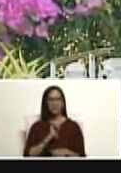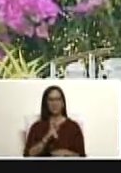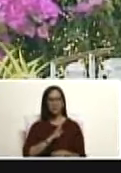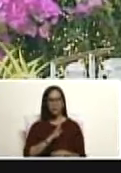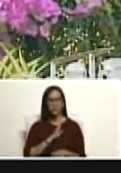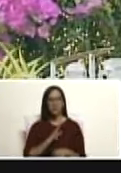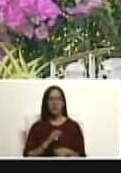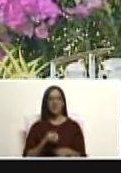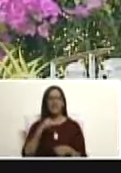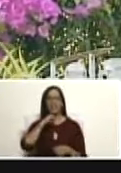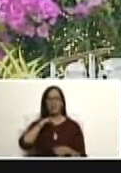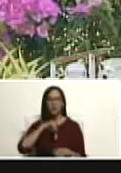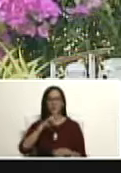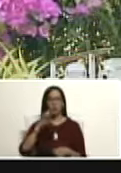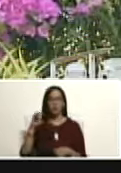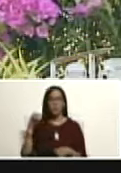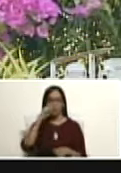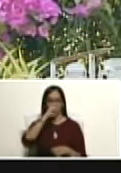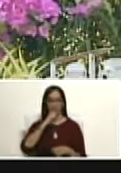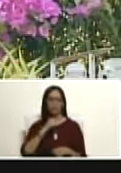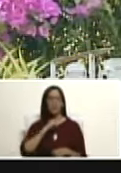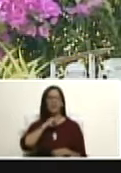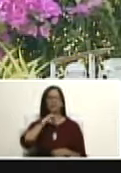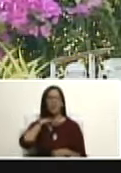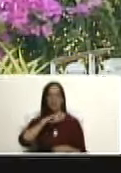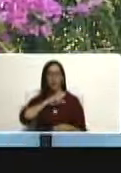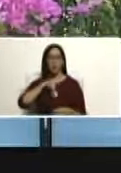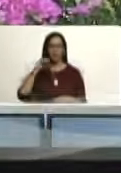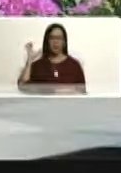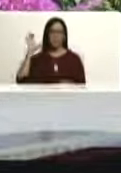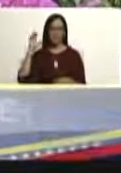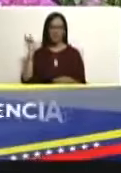historia de 200 años, en la historia de nuestra patria Venezuela.